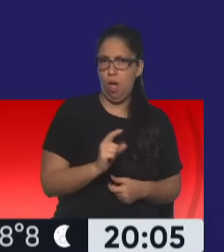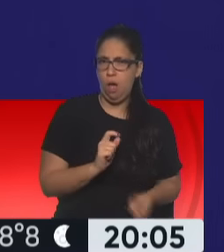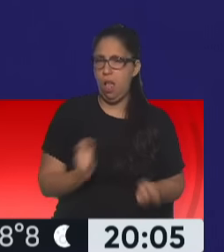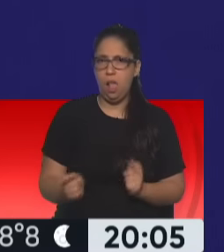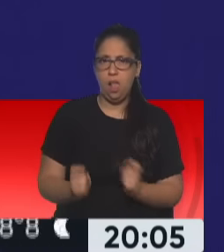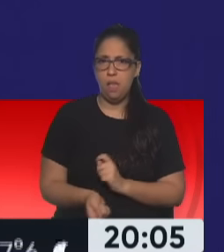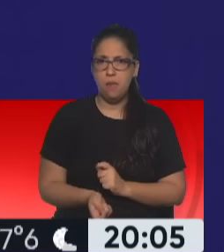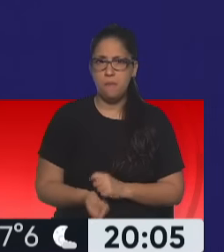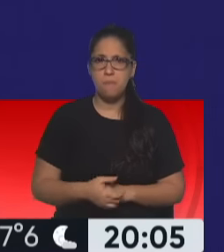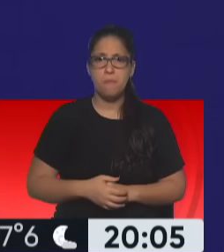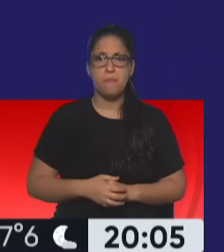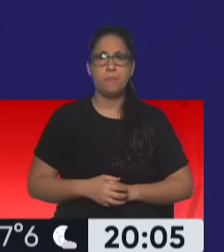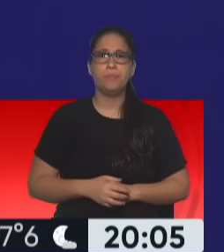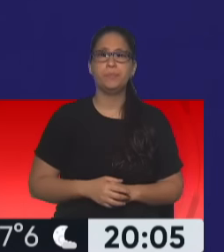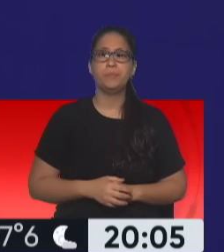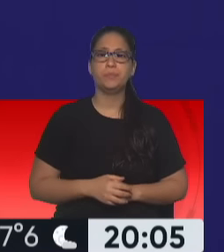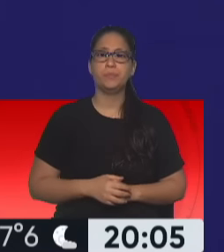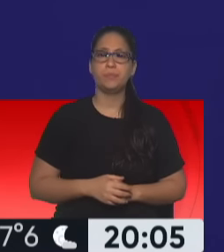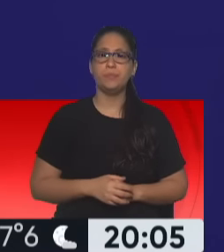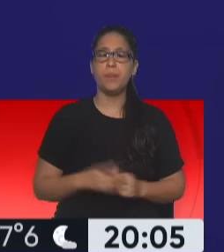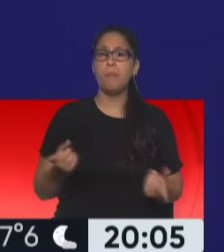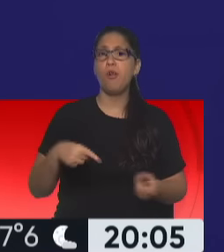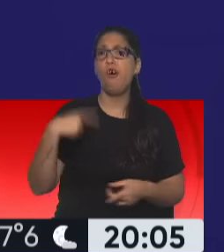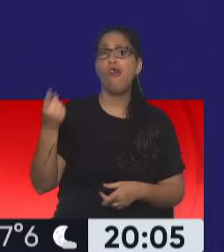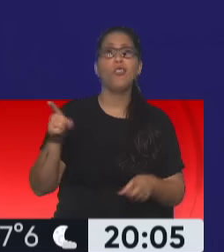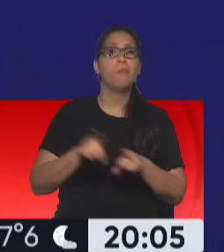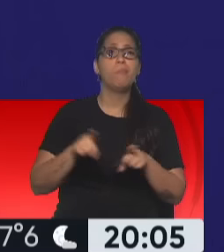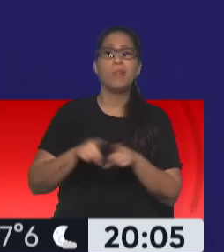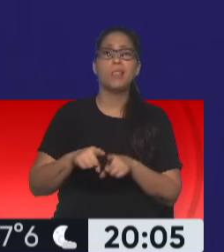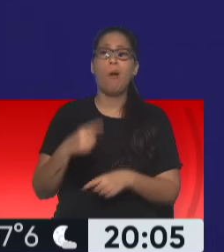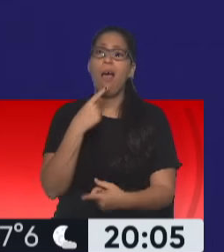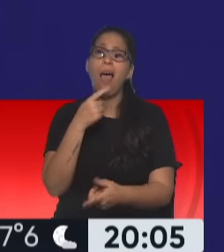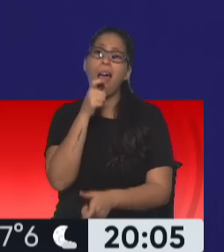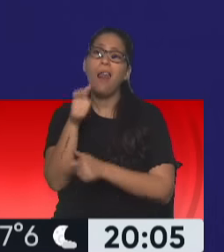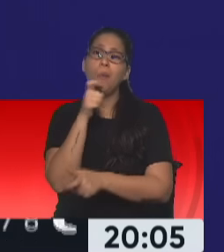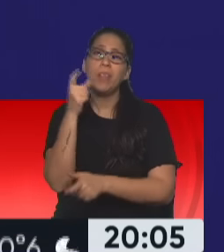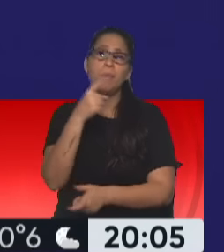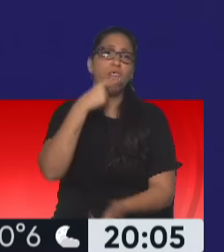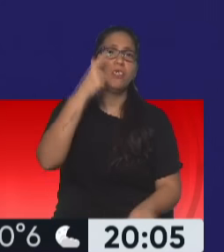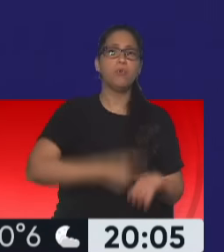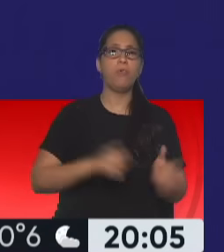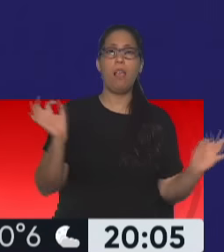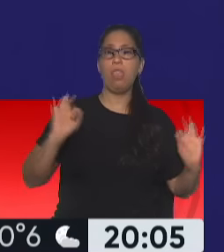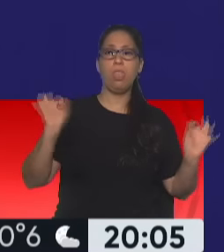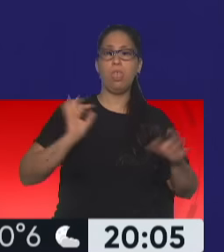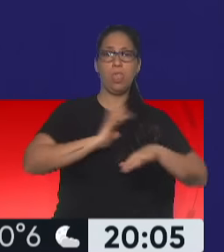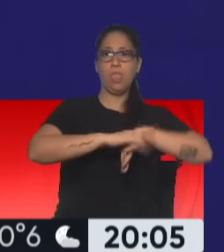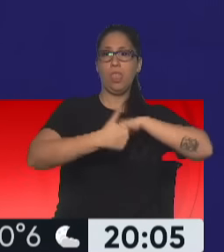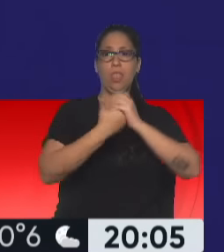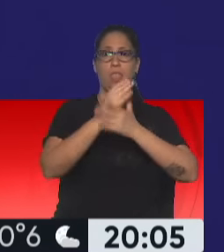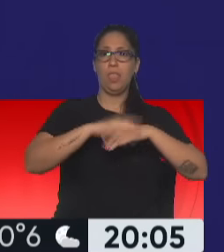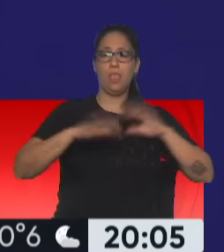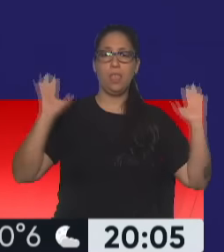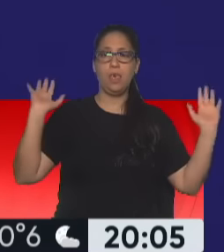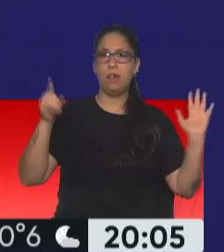En cambio, como los consultores son como el oráculo de Delfos, dan consejos pero no toman decisiones,